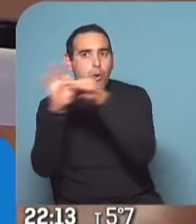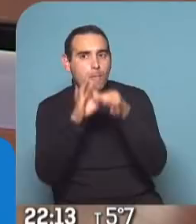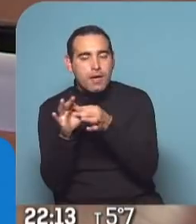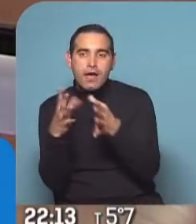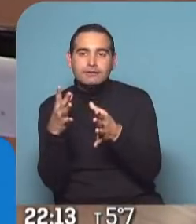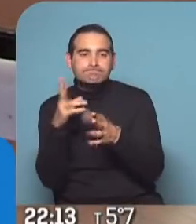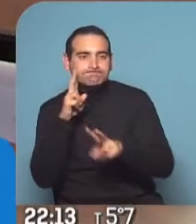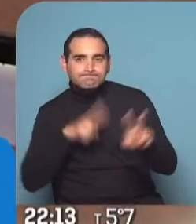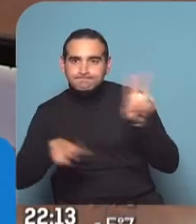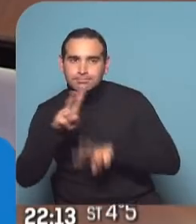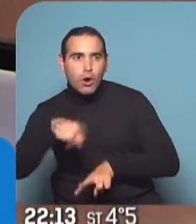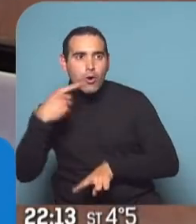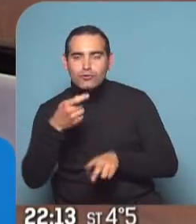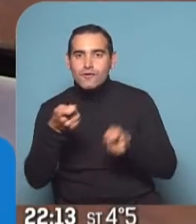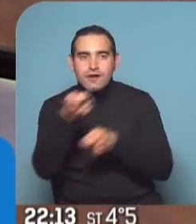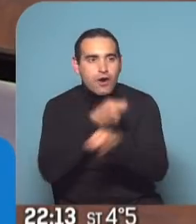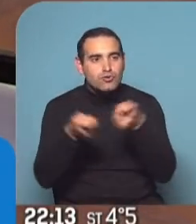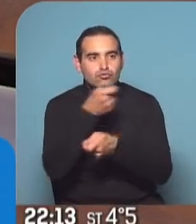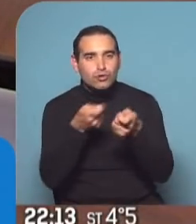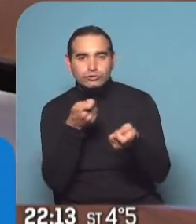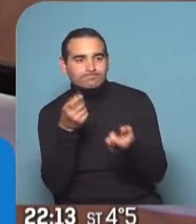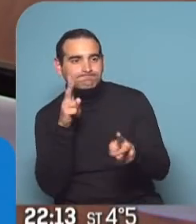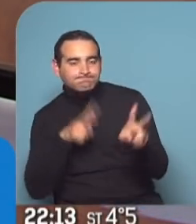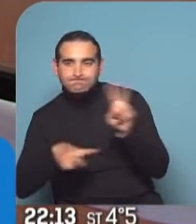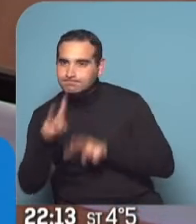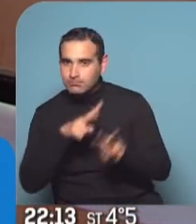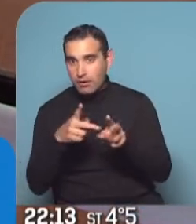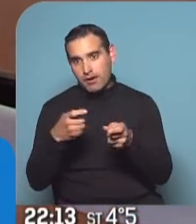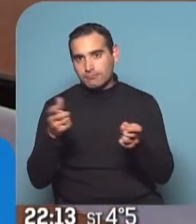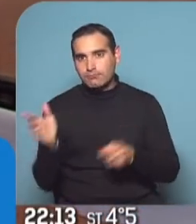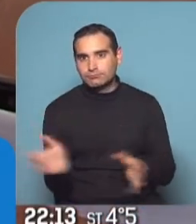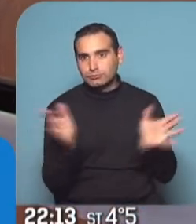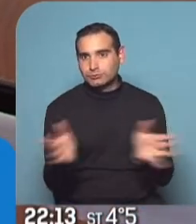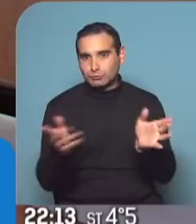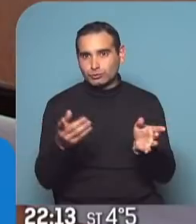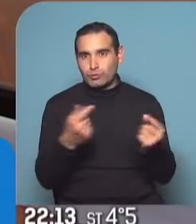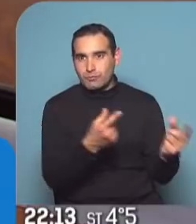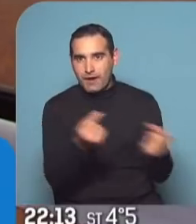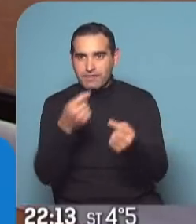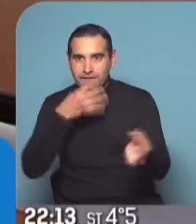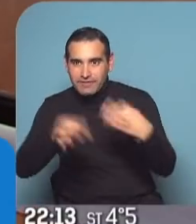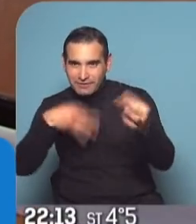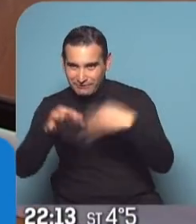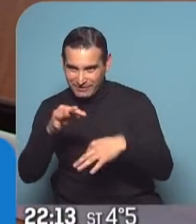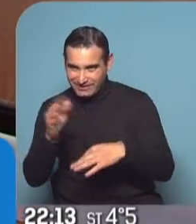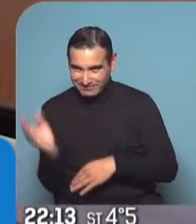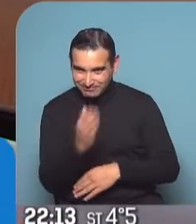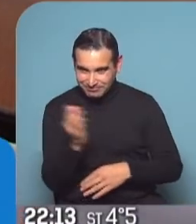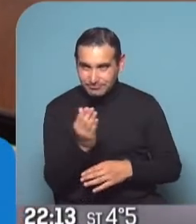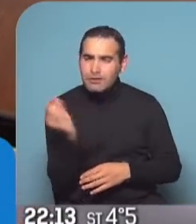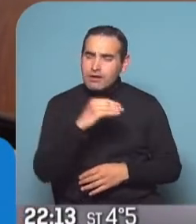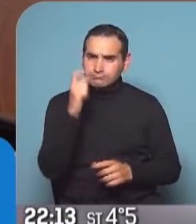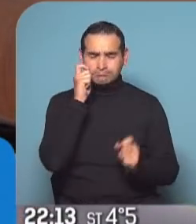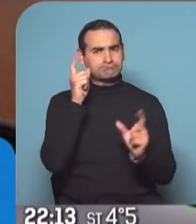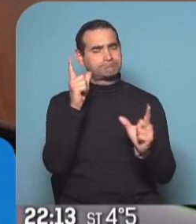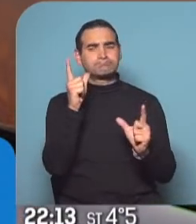abrir otros frentes, ¿no? Para activar su comercio. Ahora, lo que llama la atención es, por un